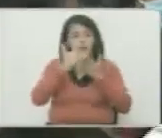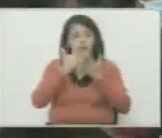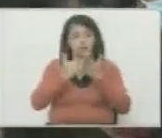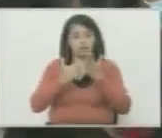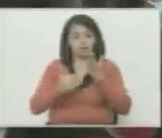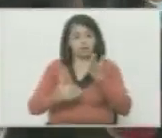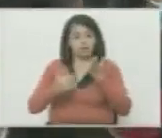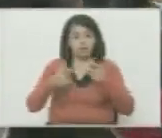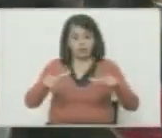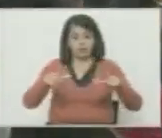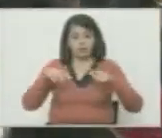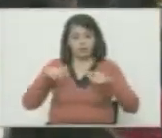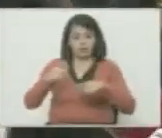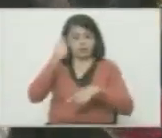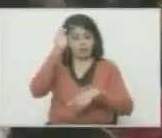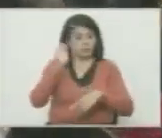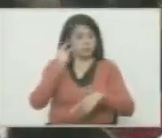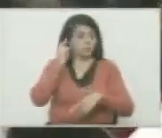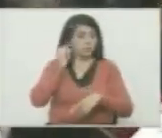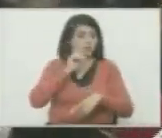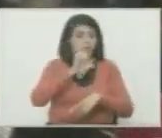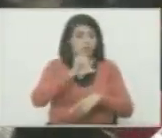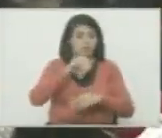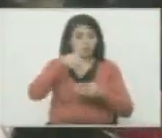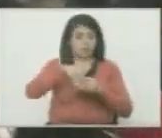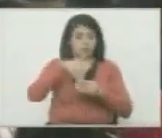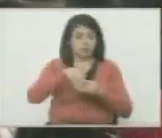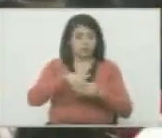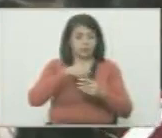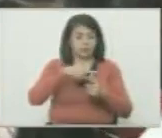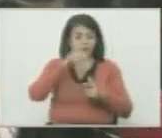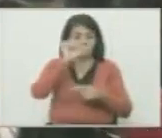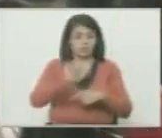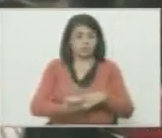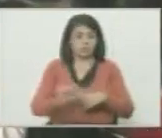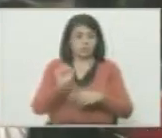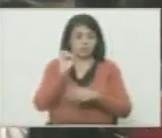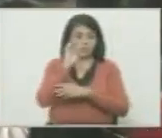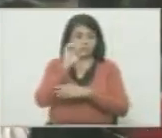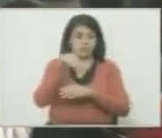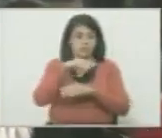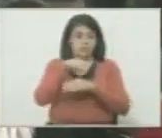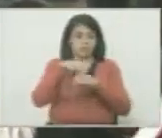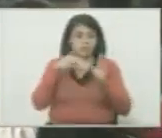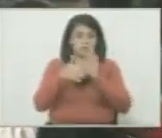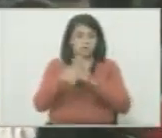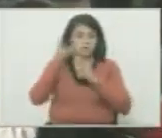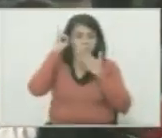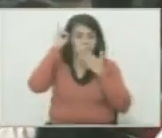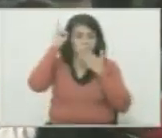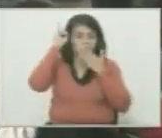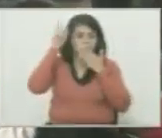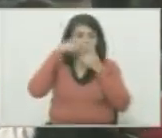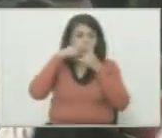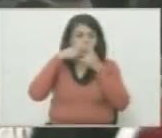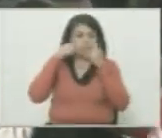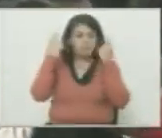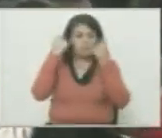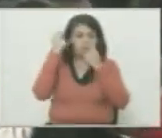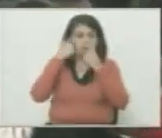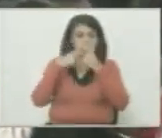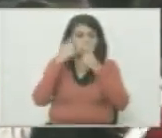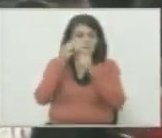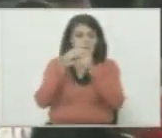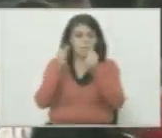las credenciales de la diputada electa por la región sur al Parlamento por la representación indígena de Apure,